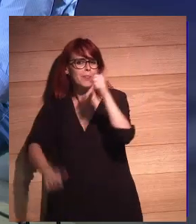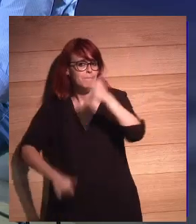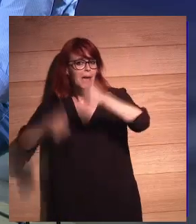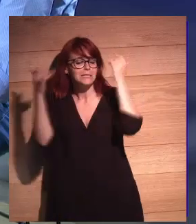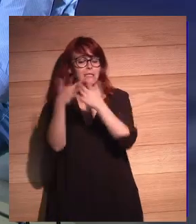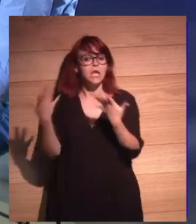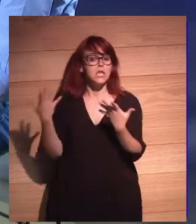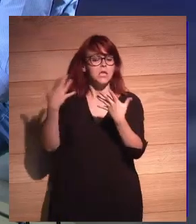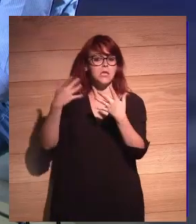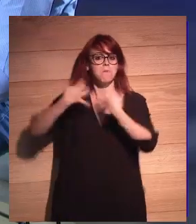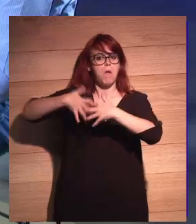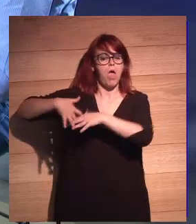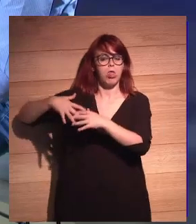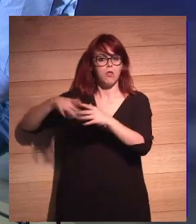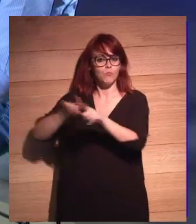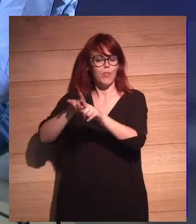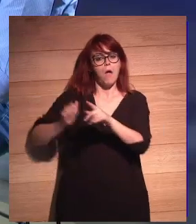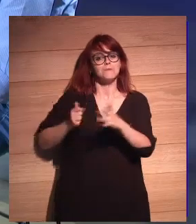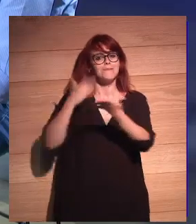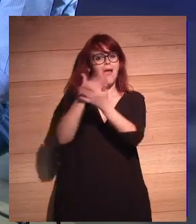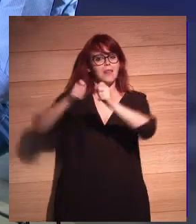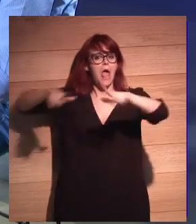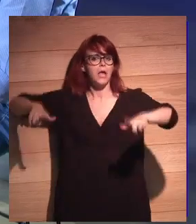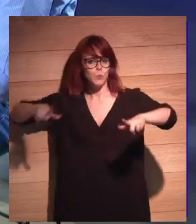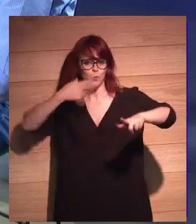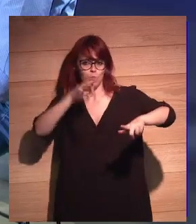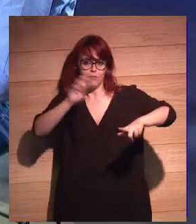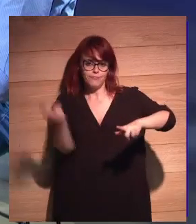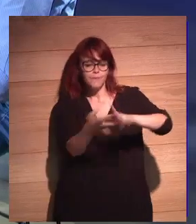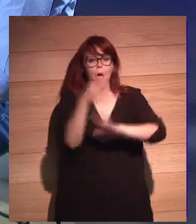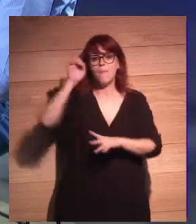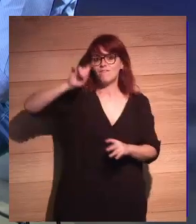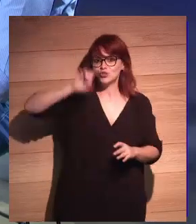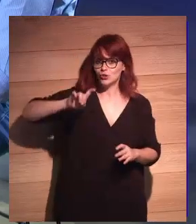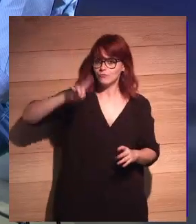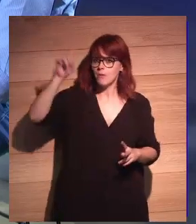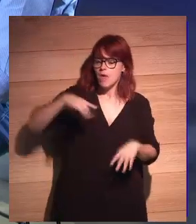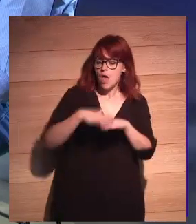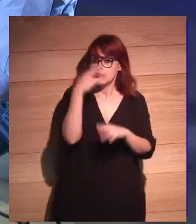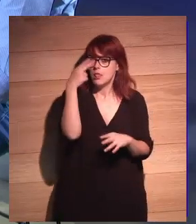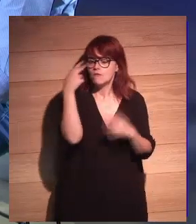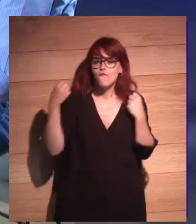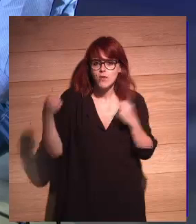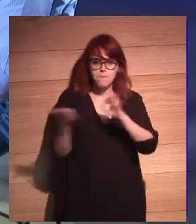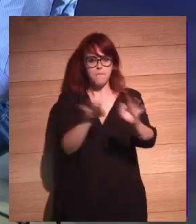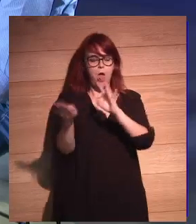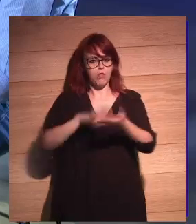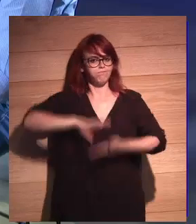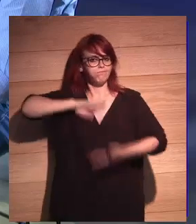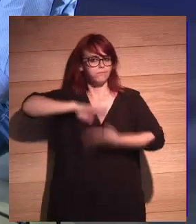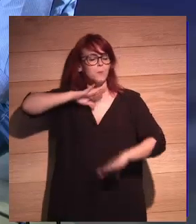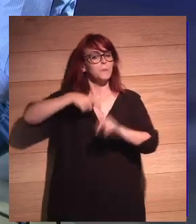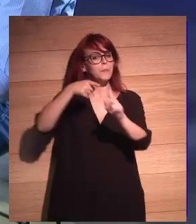integrar dispositivos en las aulas y profesores, ¿no? que sí que están ya preparados para esta